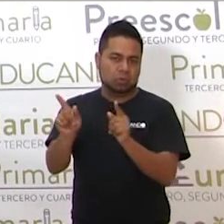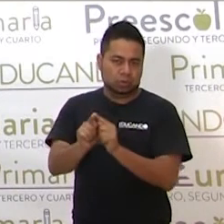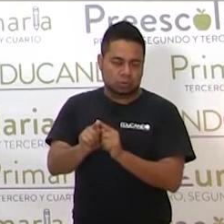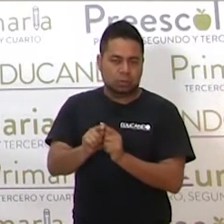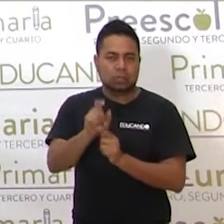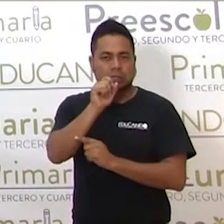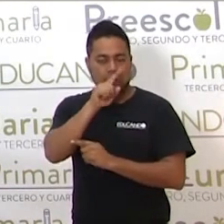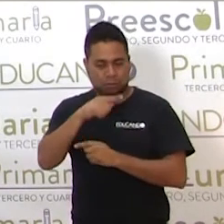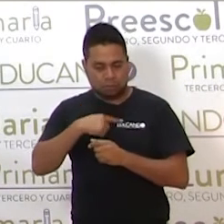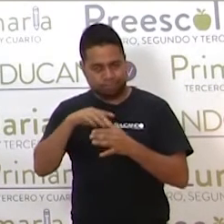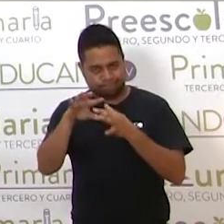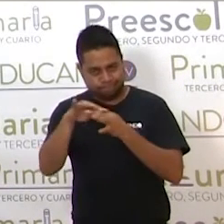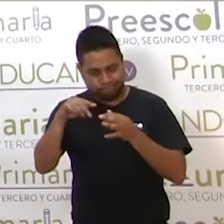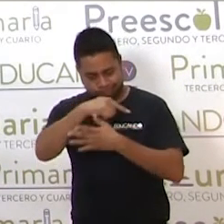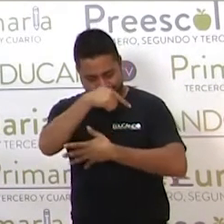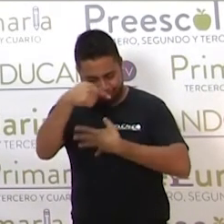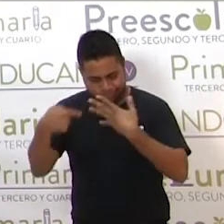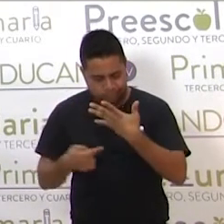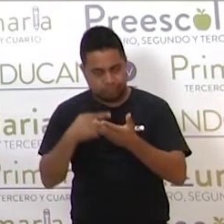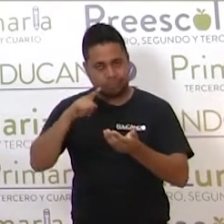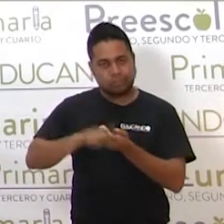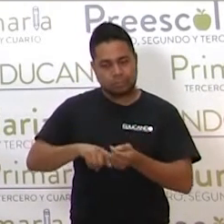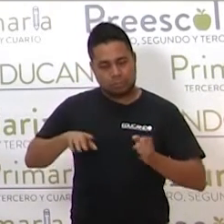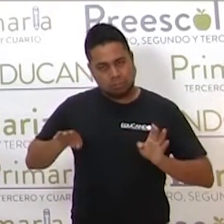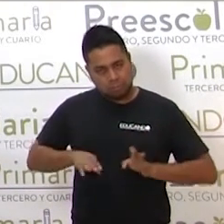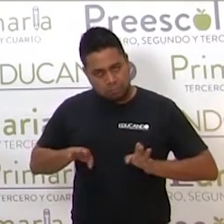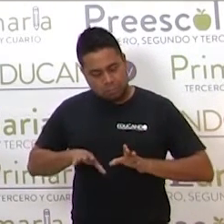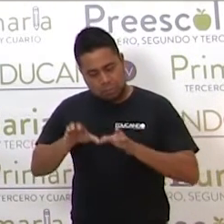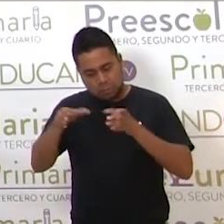elementos o aspectos que conforman un cuento.